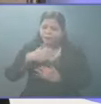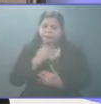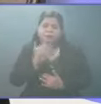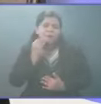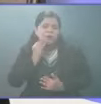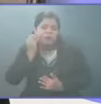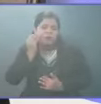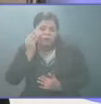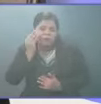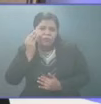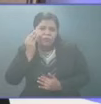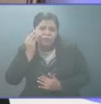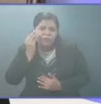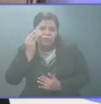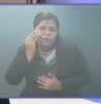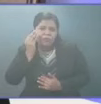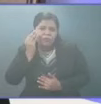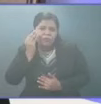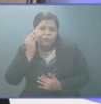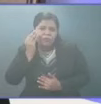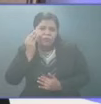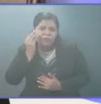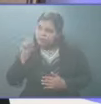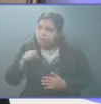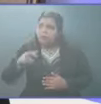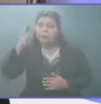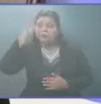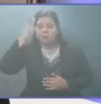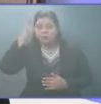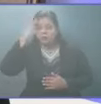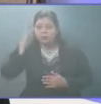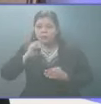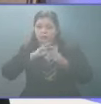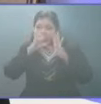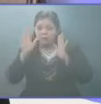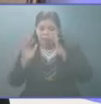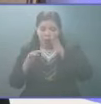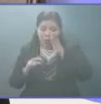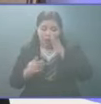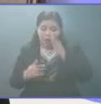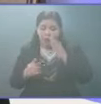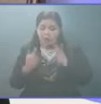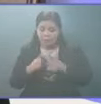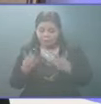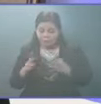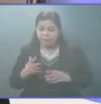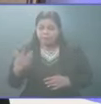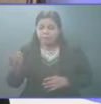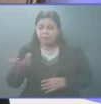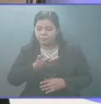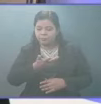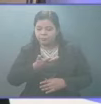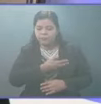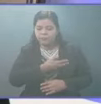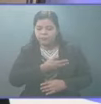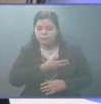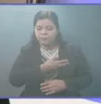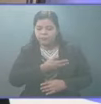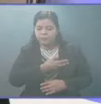se da cuenta de que sí existe una razón de ser para su trabajo, ¿verdad? Y es cuidarlos, ¿verdad? Y poder